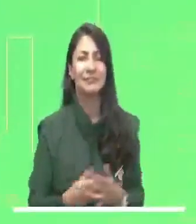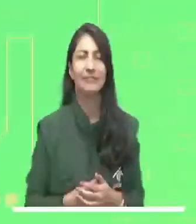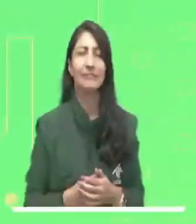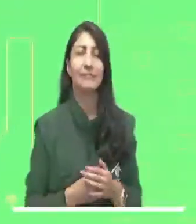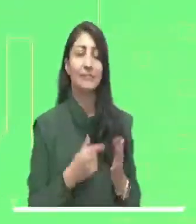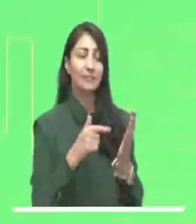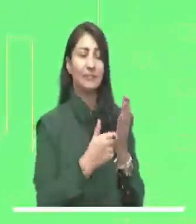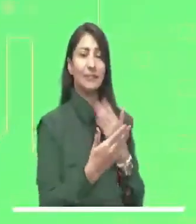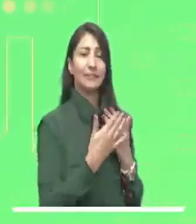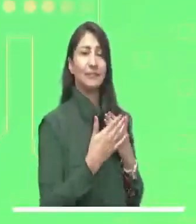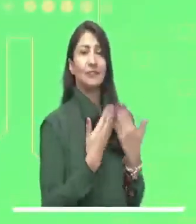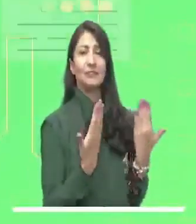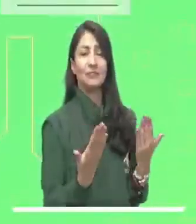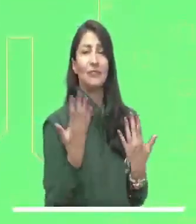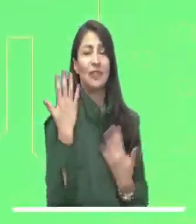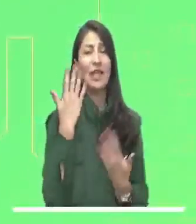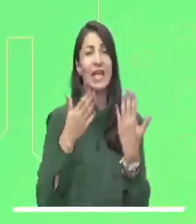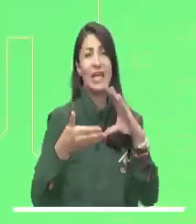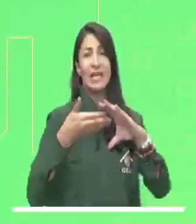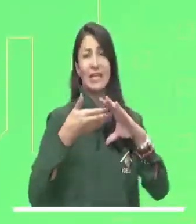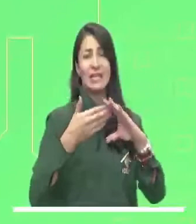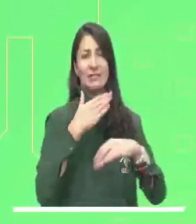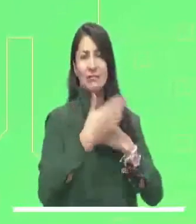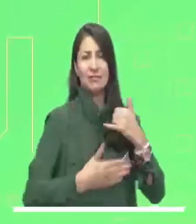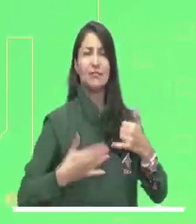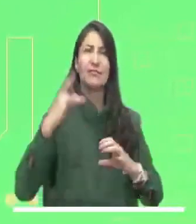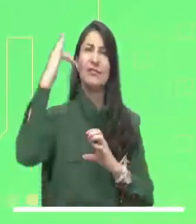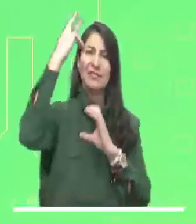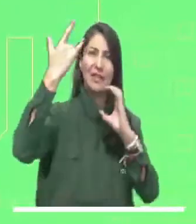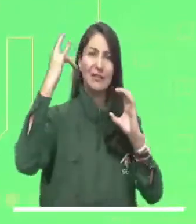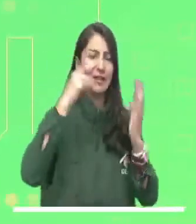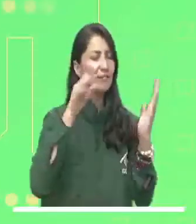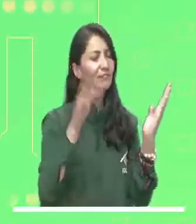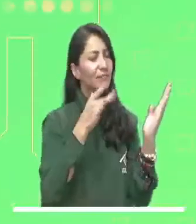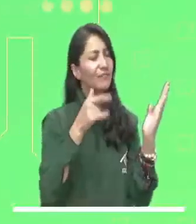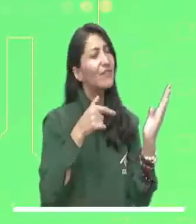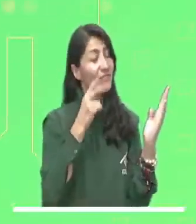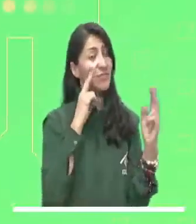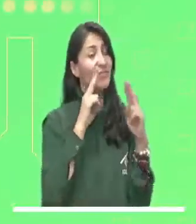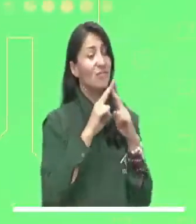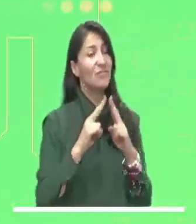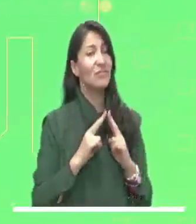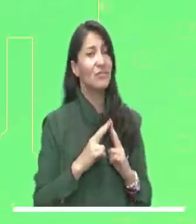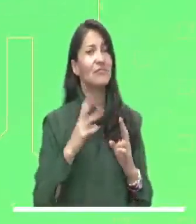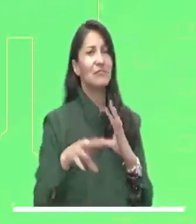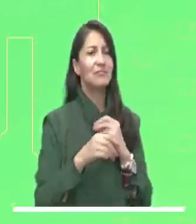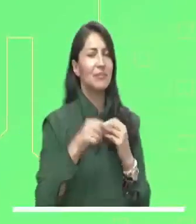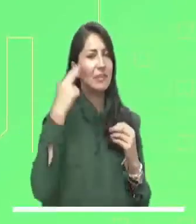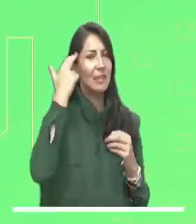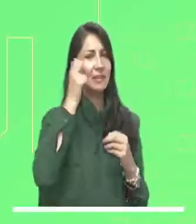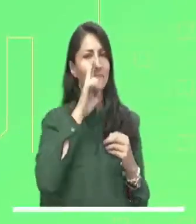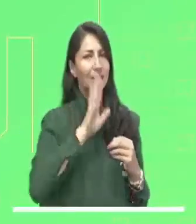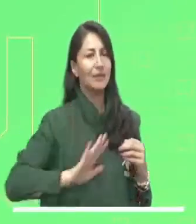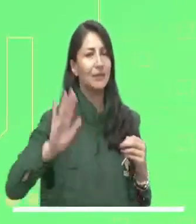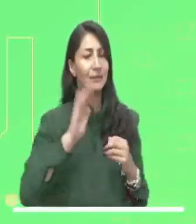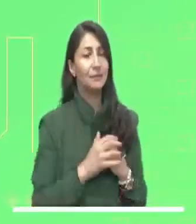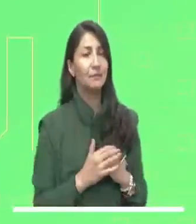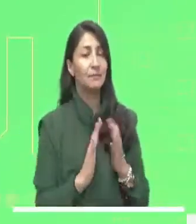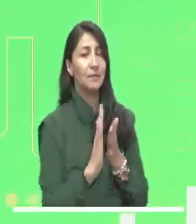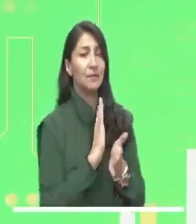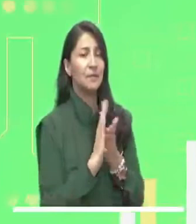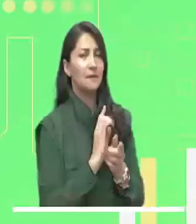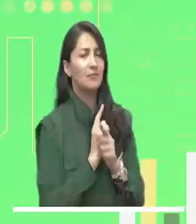Pronóstico. Consulte los pronósticos del estado del tiempo, las imágenes satelitales y conozca las principales alertas